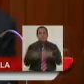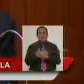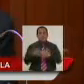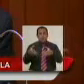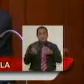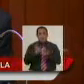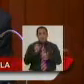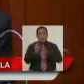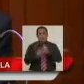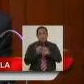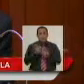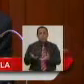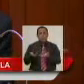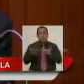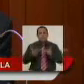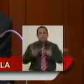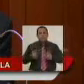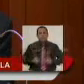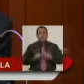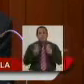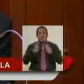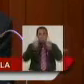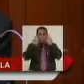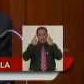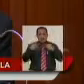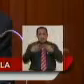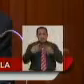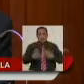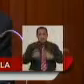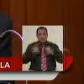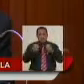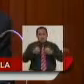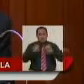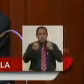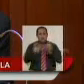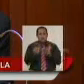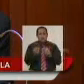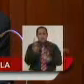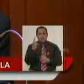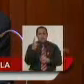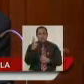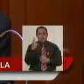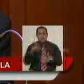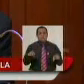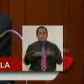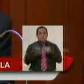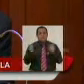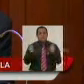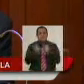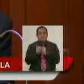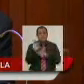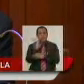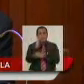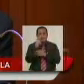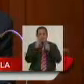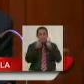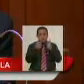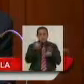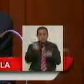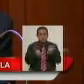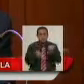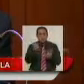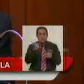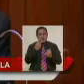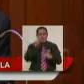personal, nos ha permitido recuperar la iniciativa en la lucha contra la delincuencia común a través del patrullaje para